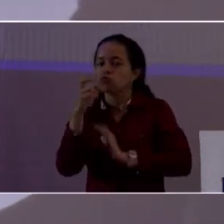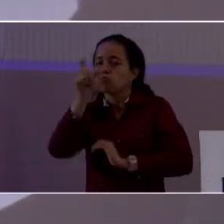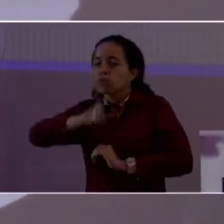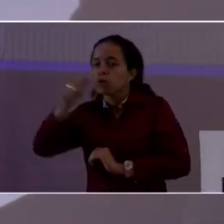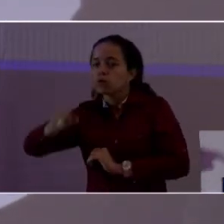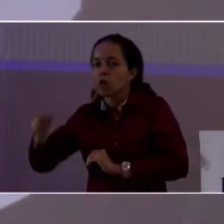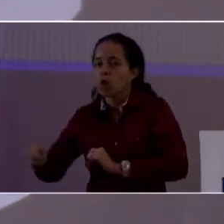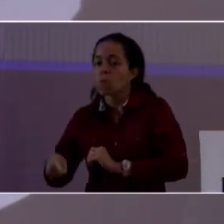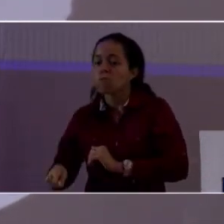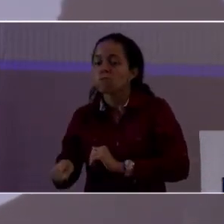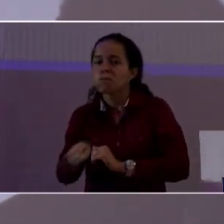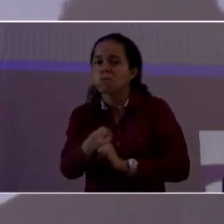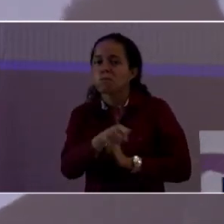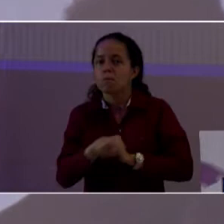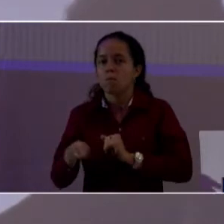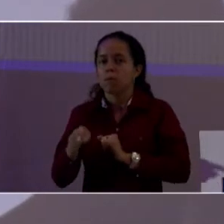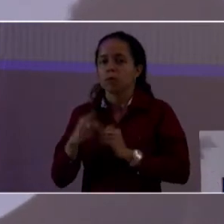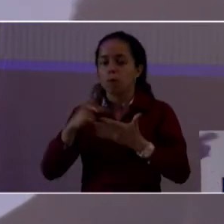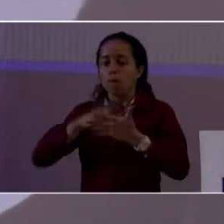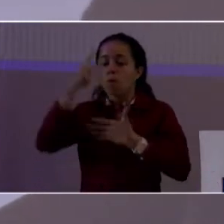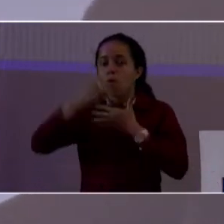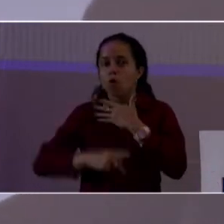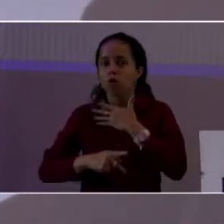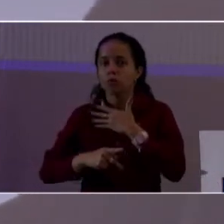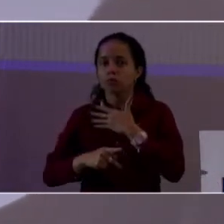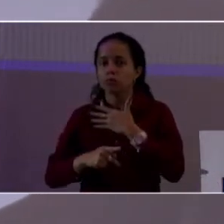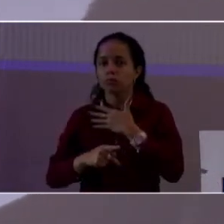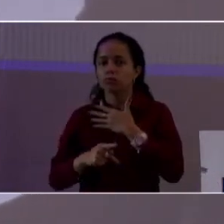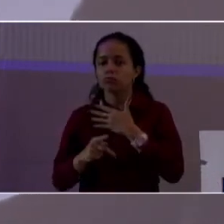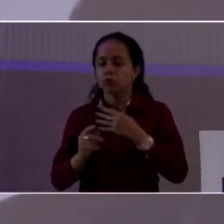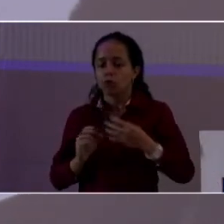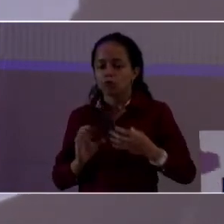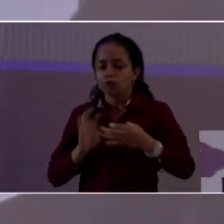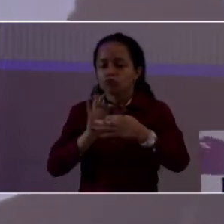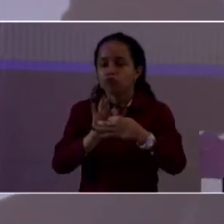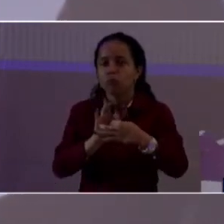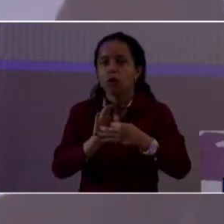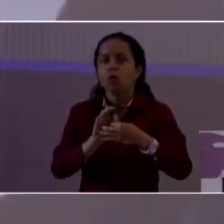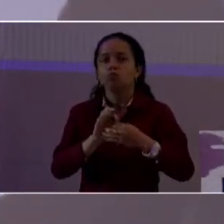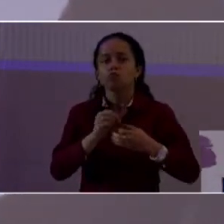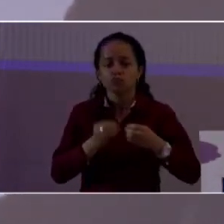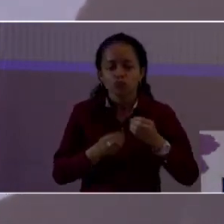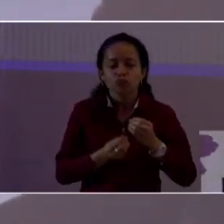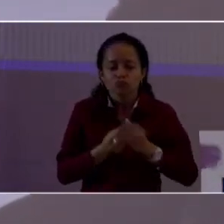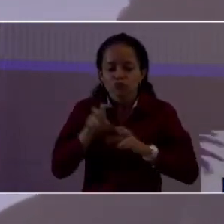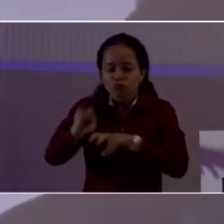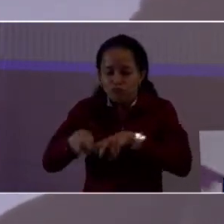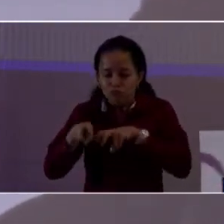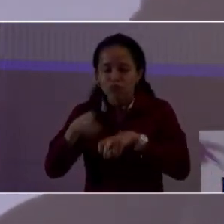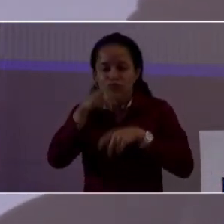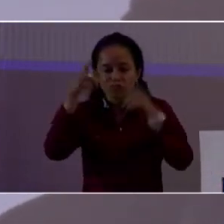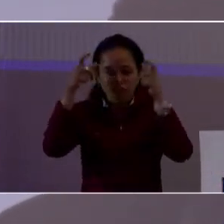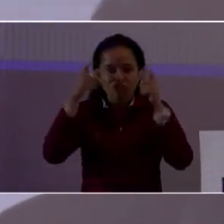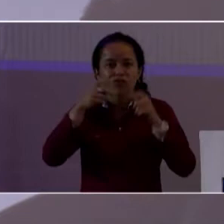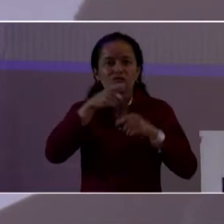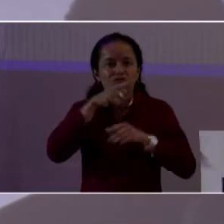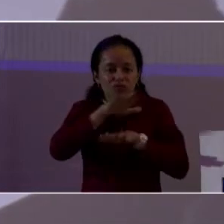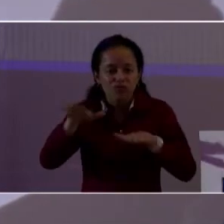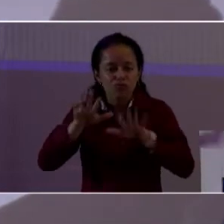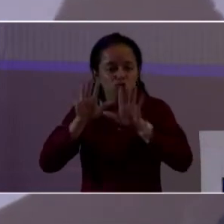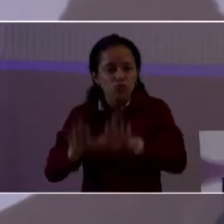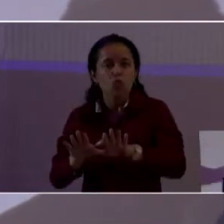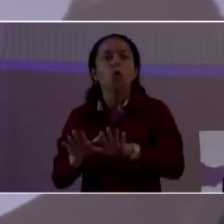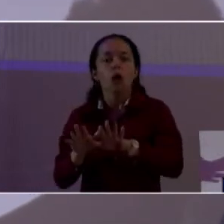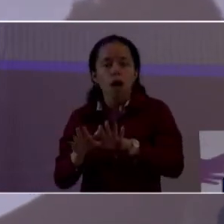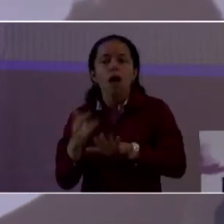personas con unos proyectos en conjunto, productivos, a nivel de trabajo con las comunidades. Entonces nos interesa